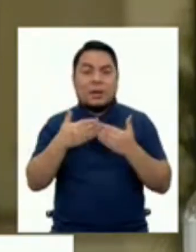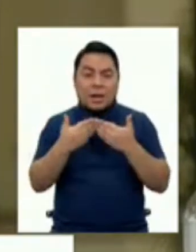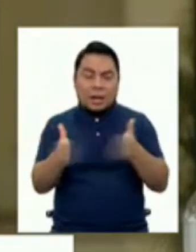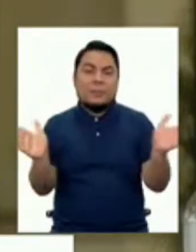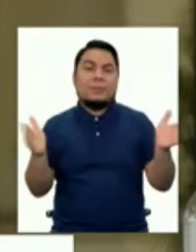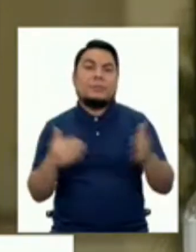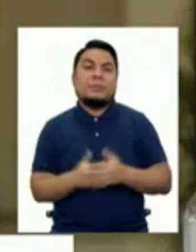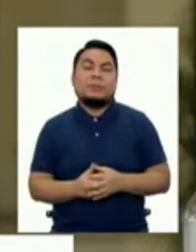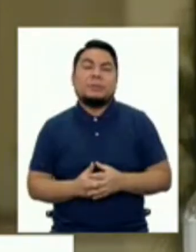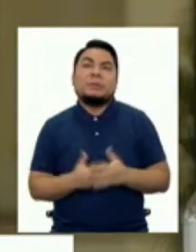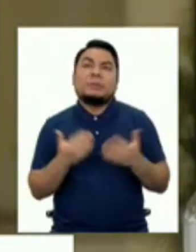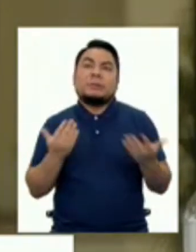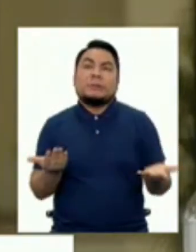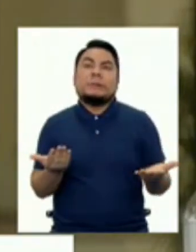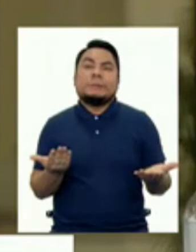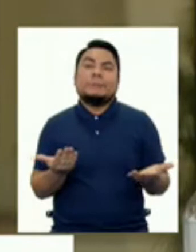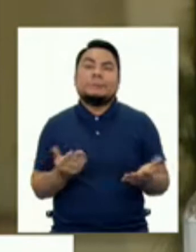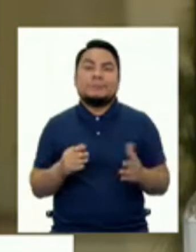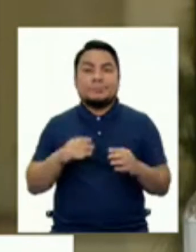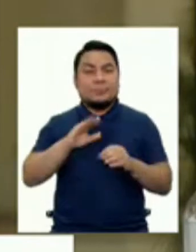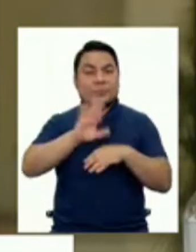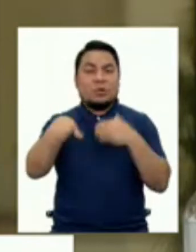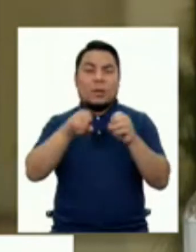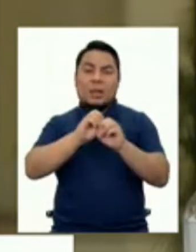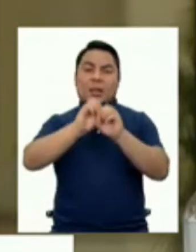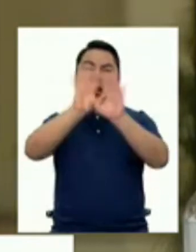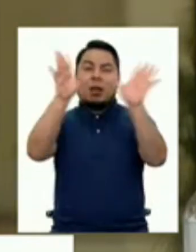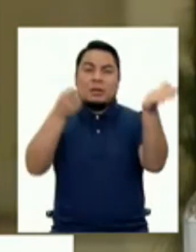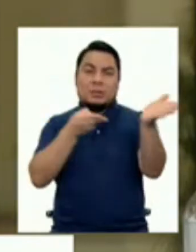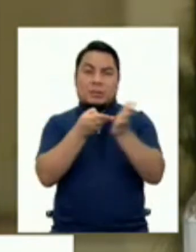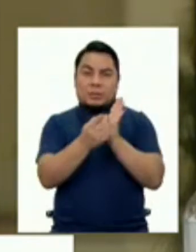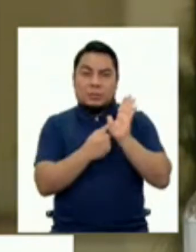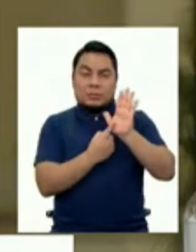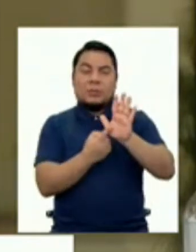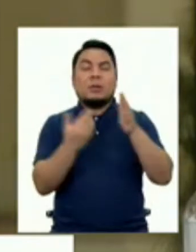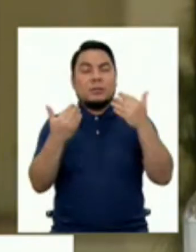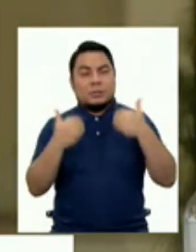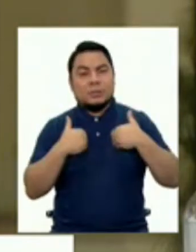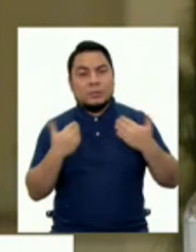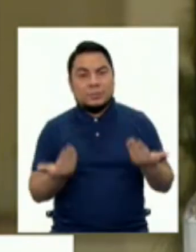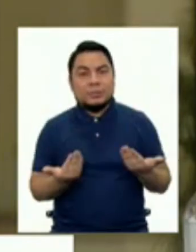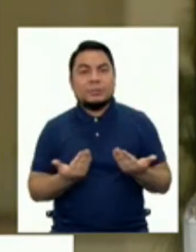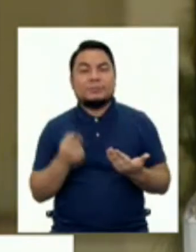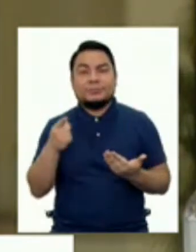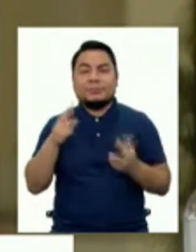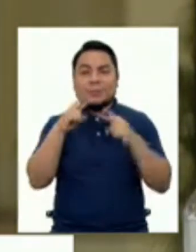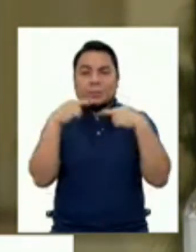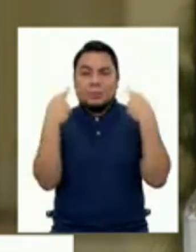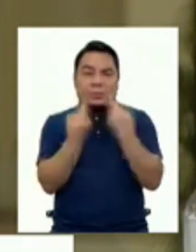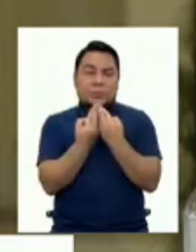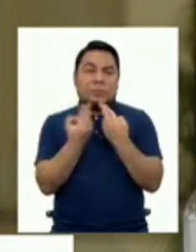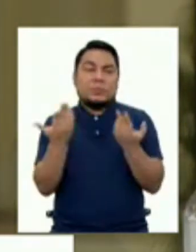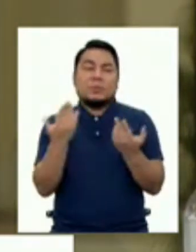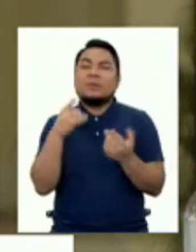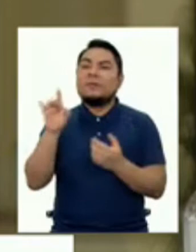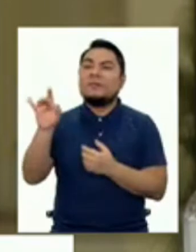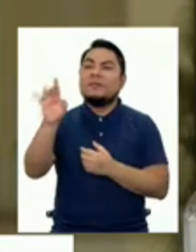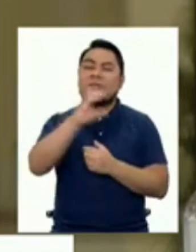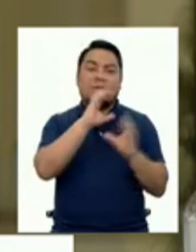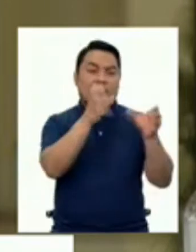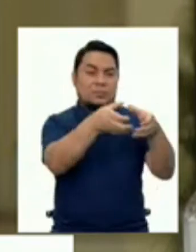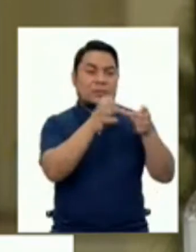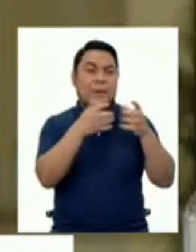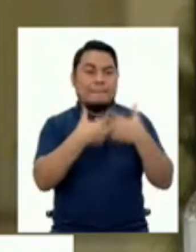apertura, de transparencia, es que tenemos reuniones con los diferentes